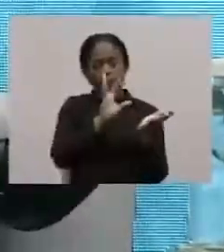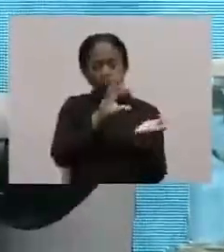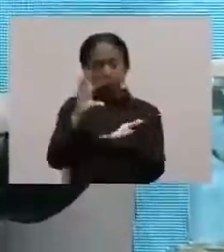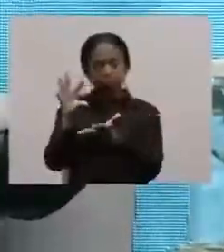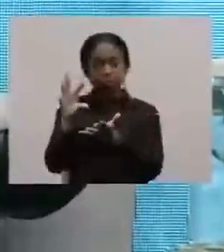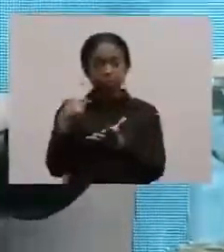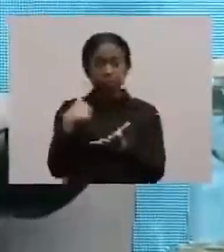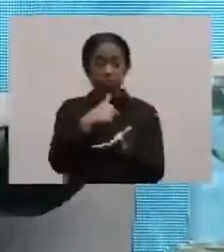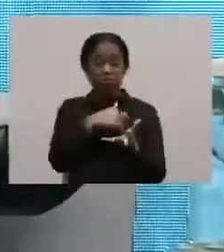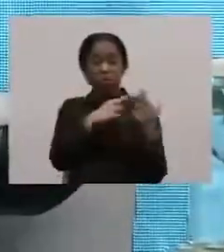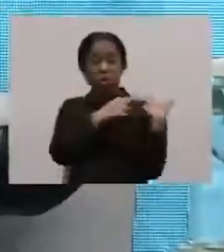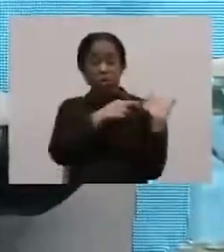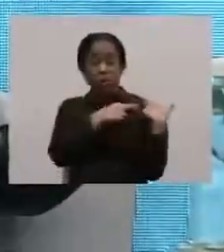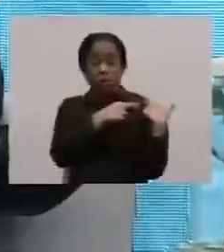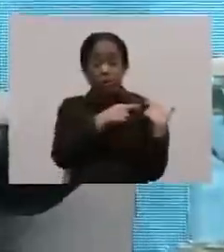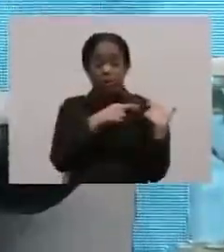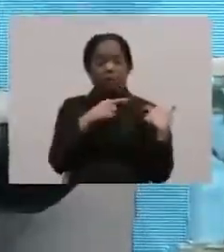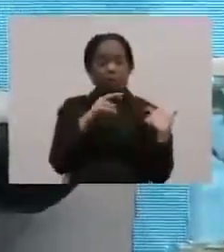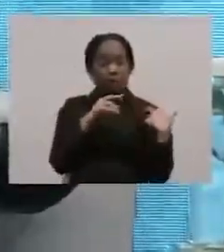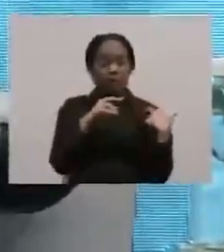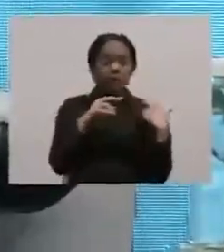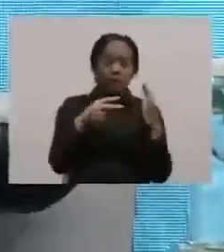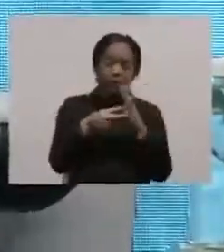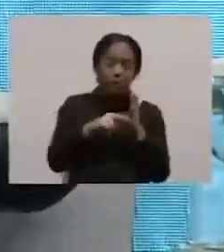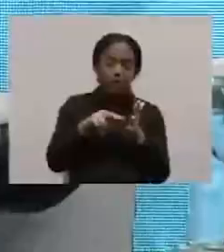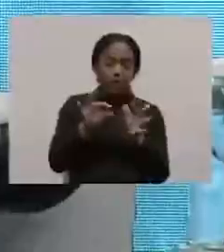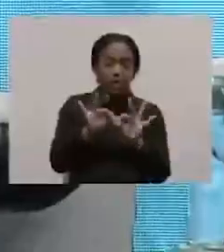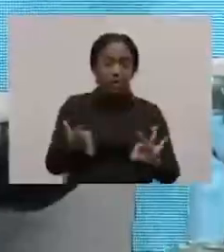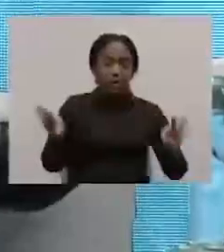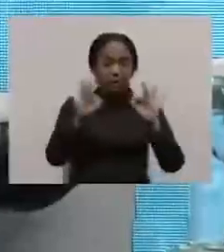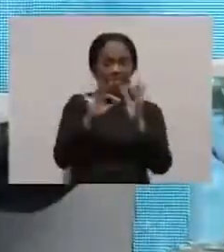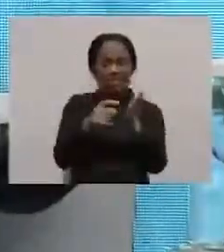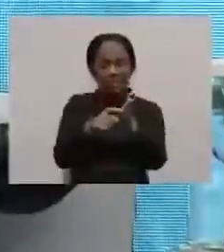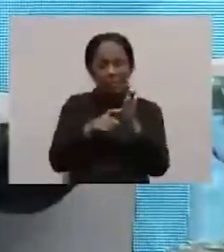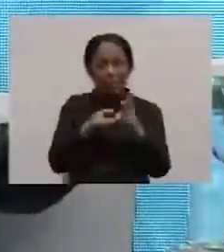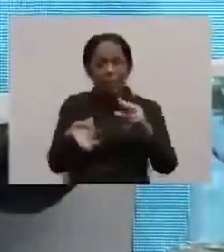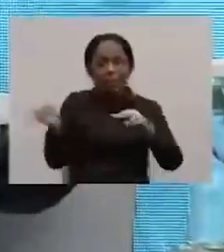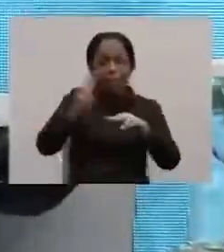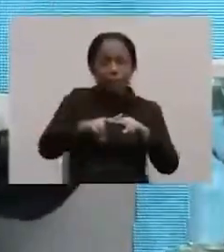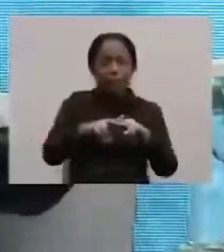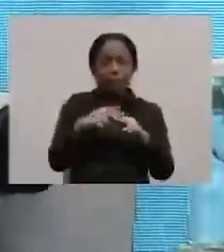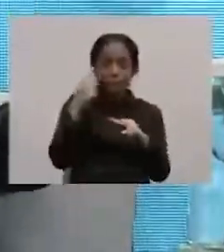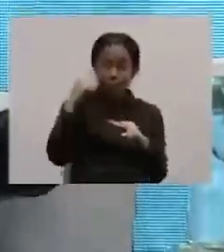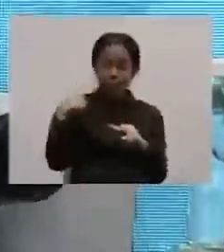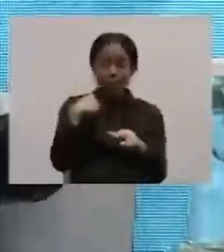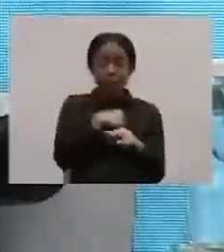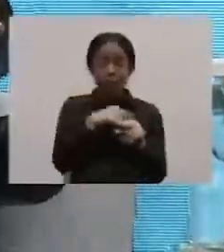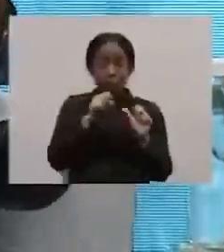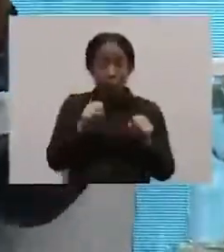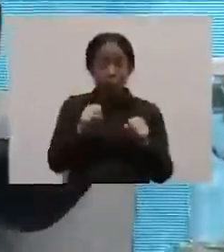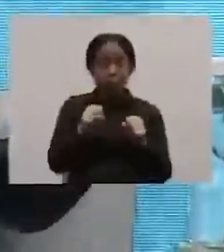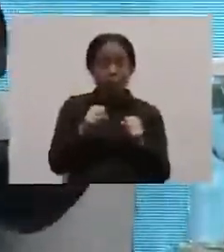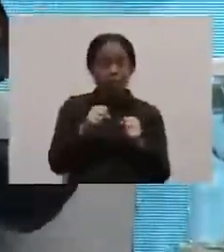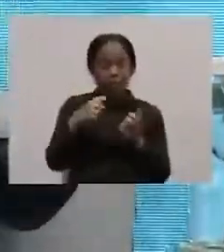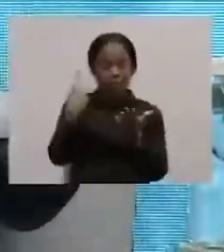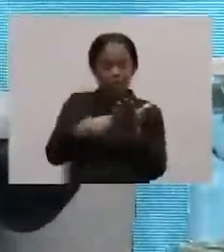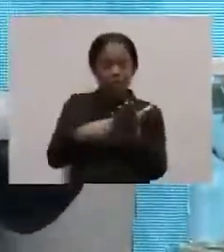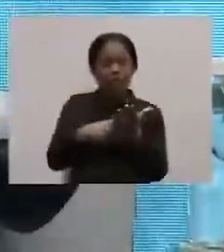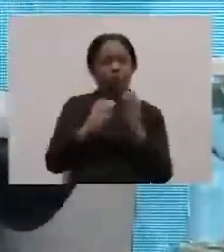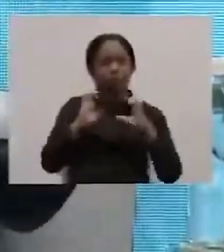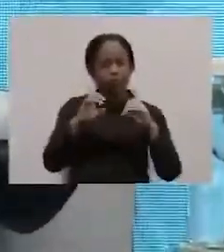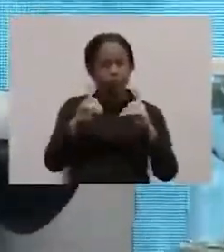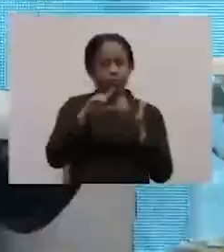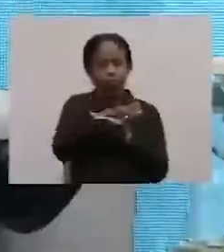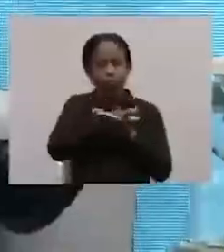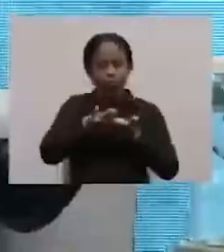mayor responsabilidad y por lo tanto se nos debe exigir más. Se nos debe exigir más. Para nosotros poder generar un debate decente, un